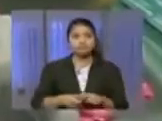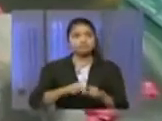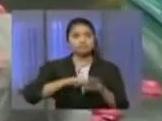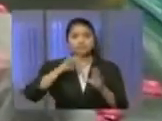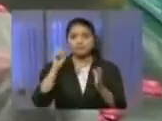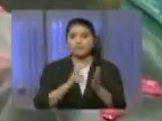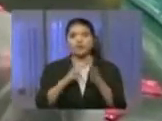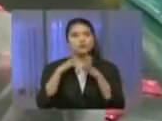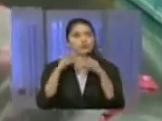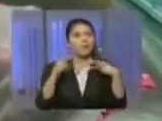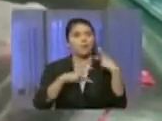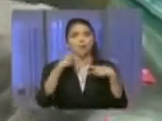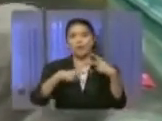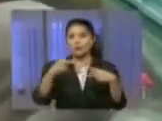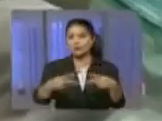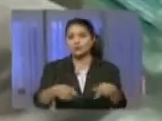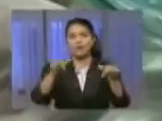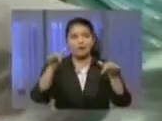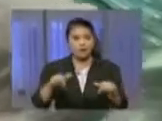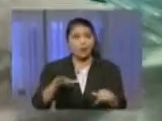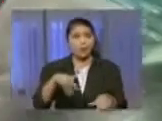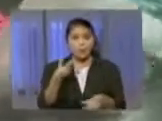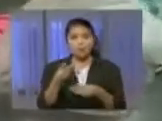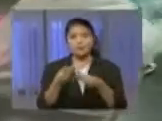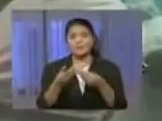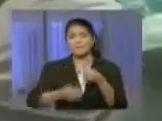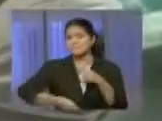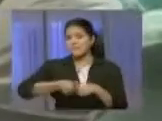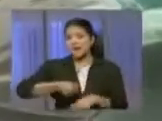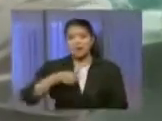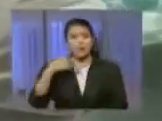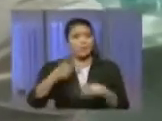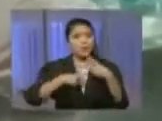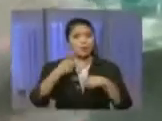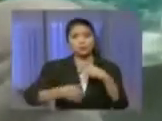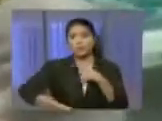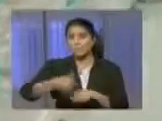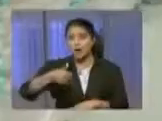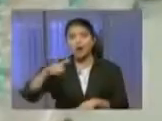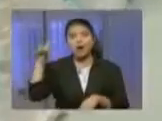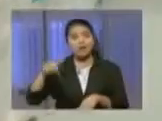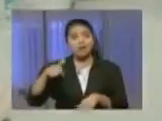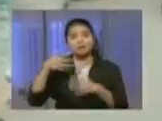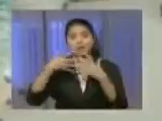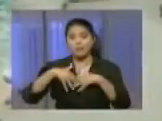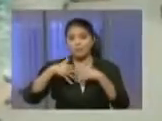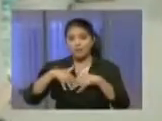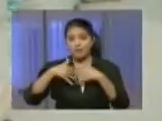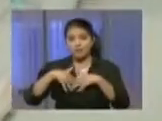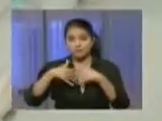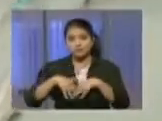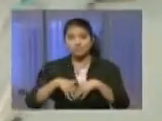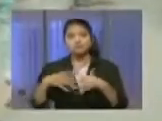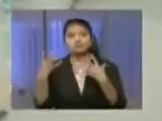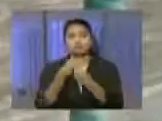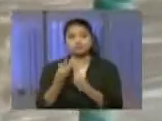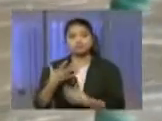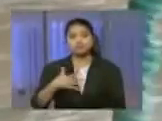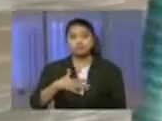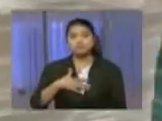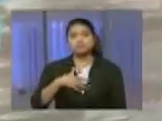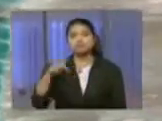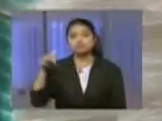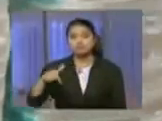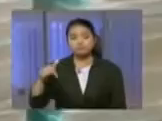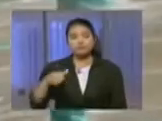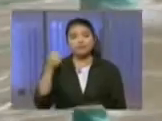líneas de producción y y generar a la máxima producción esta planta está con nosotros los trabajadores